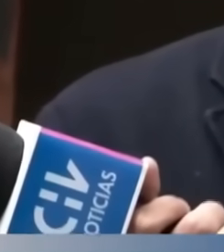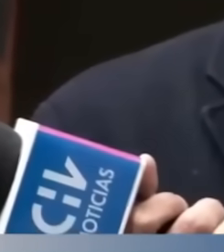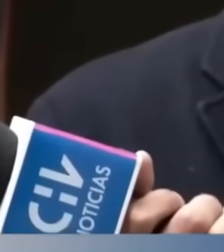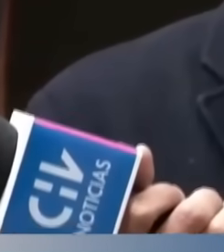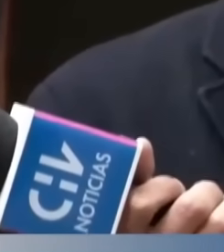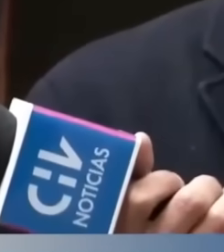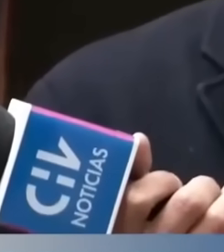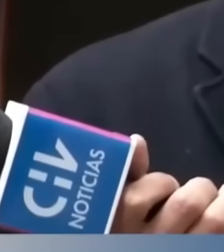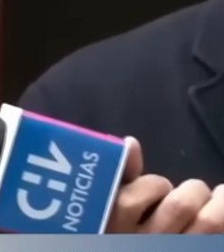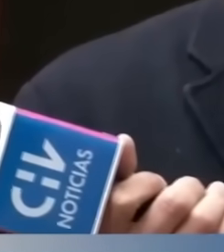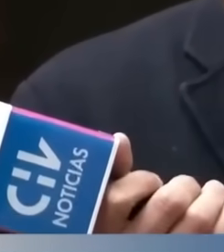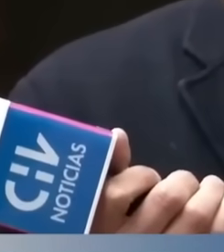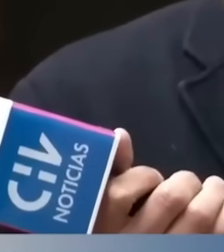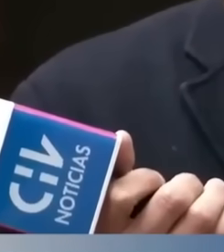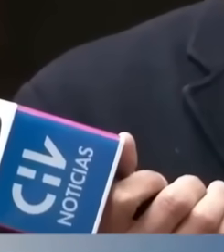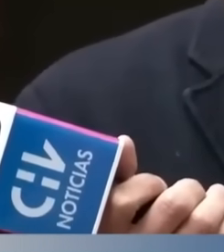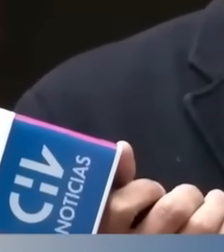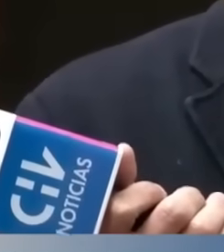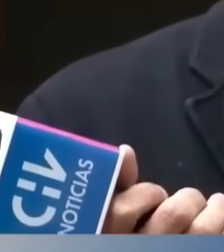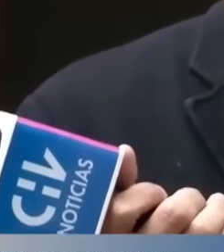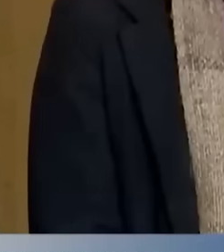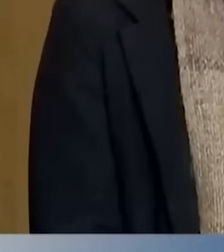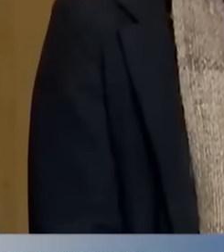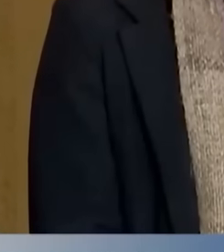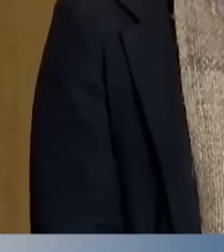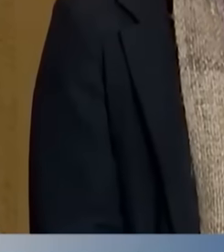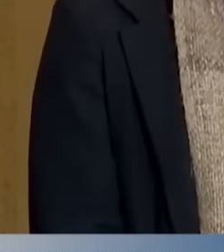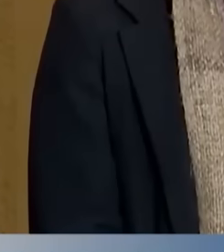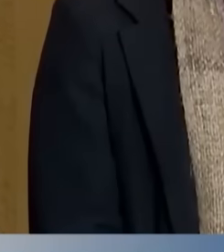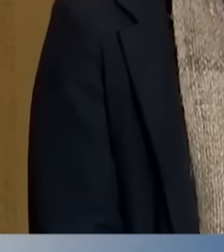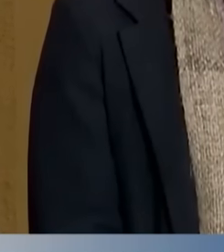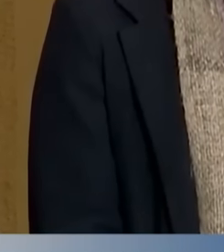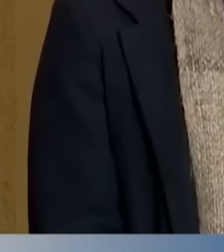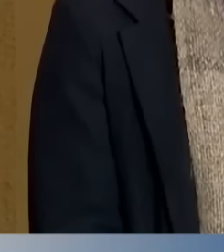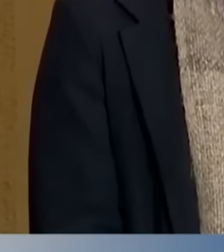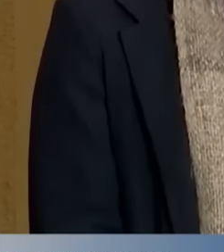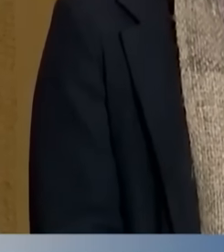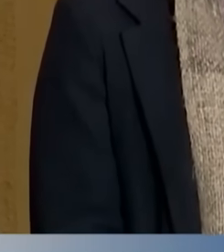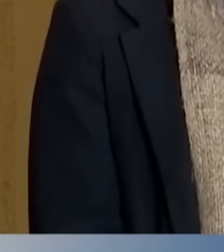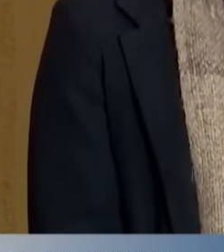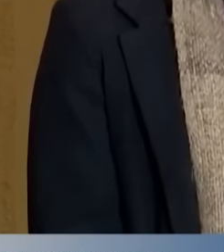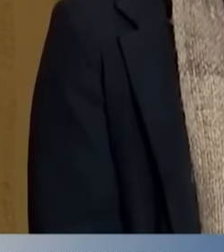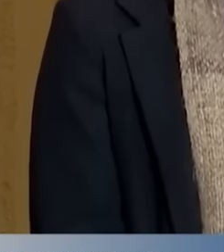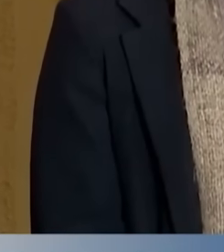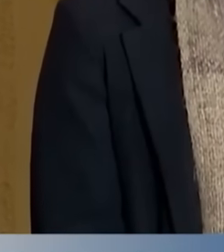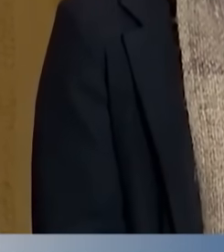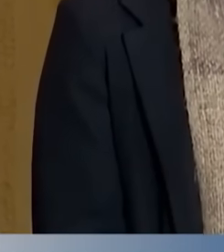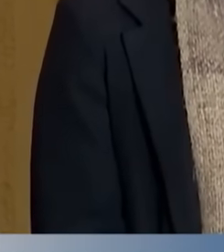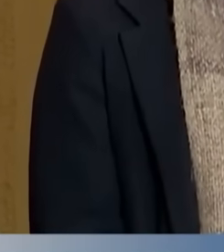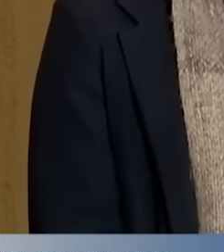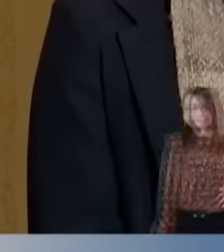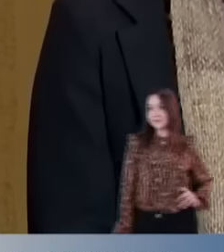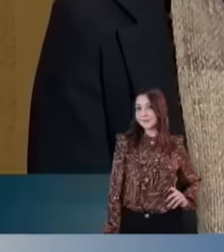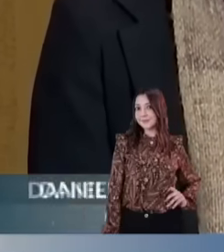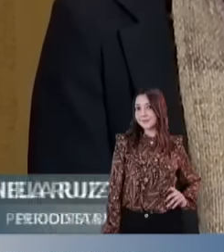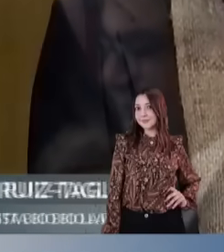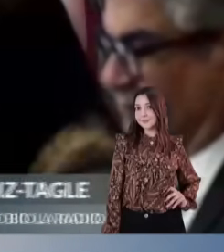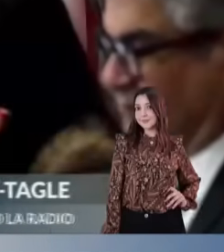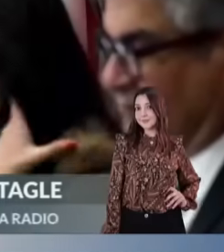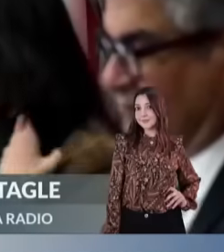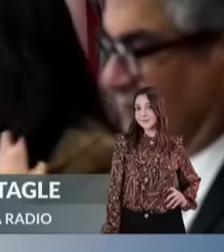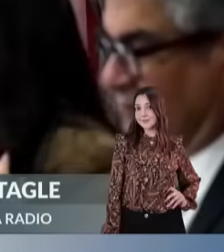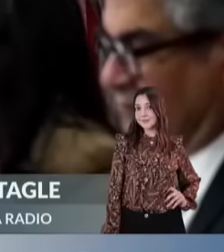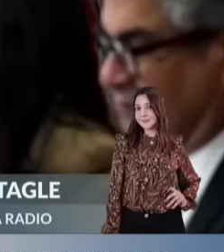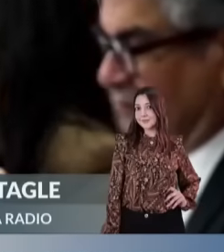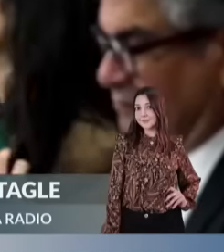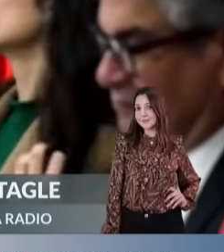transparencia, eso implica que todos puedan homologar sus procesos formativos. En socialismo democrático son más de la idea de que un funcionario o